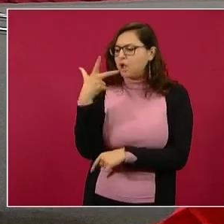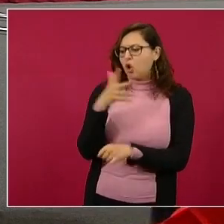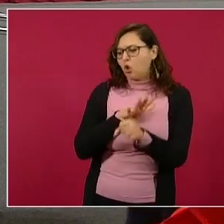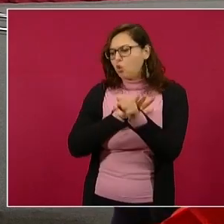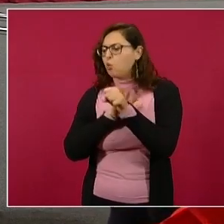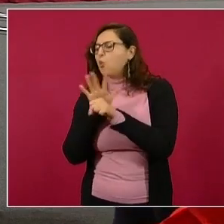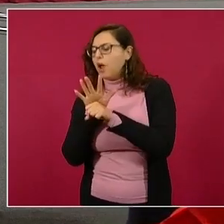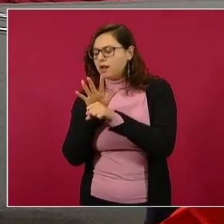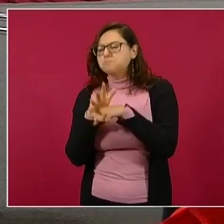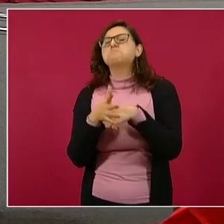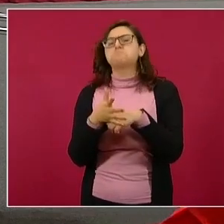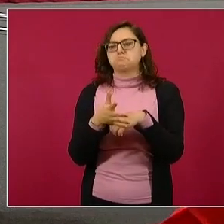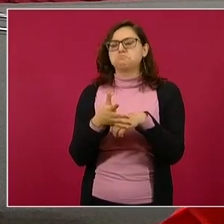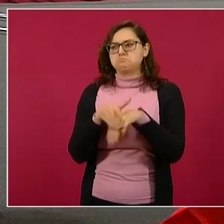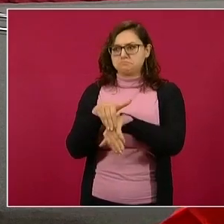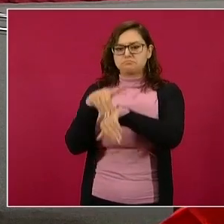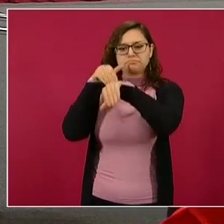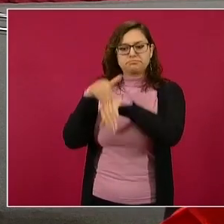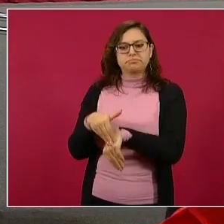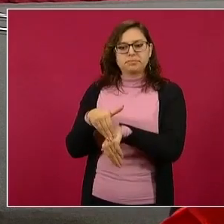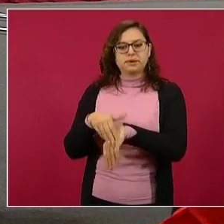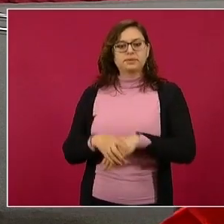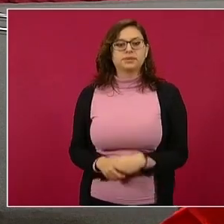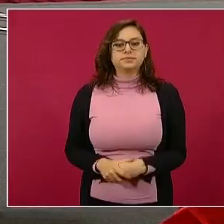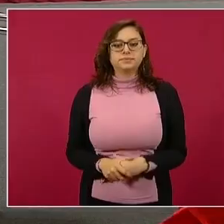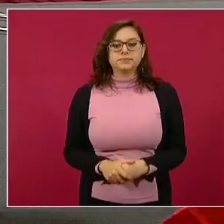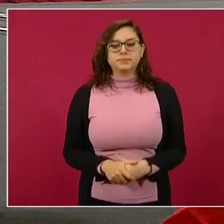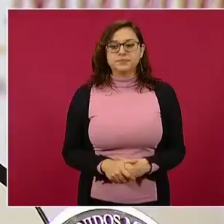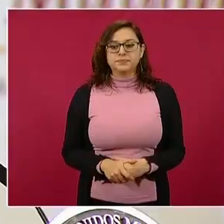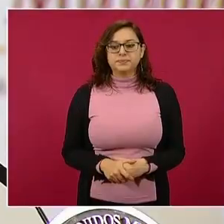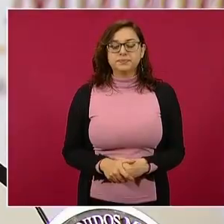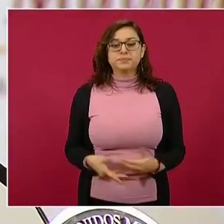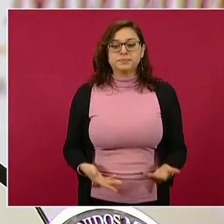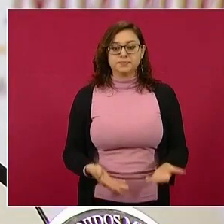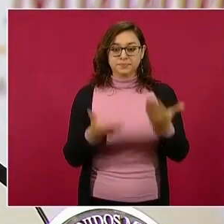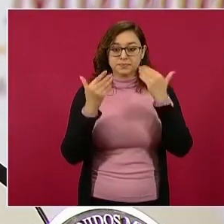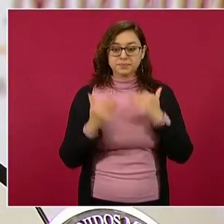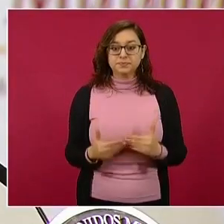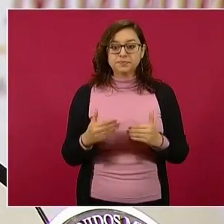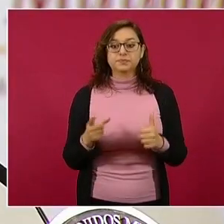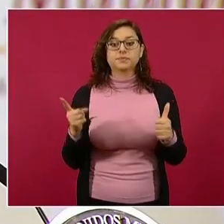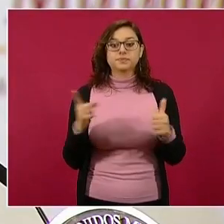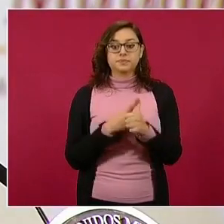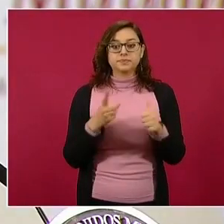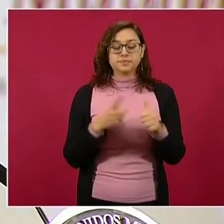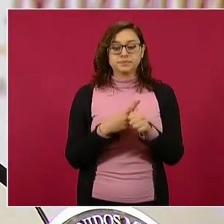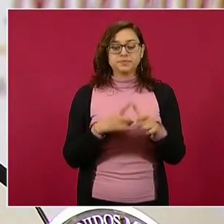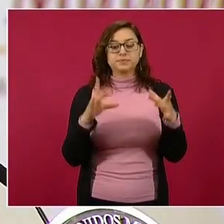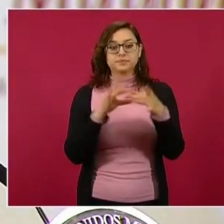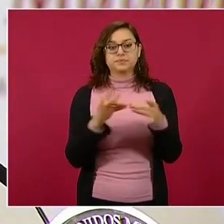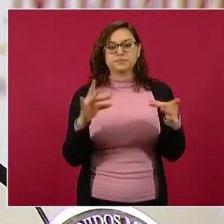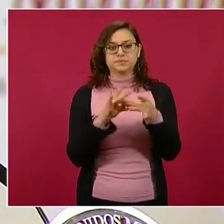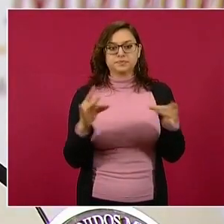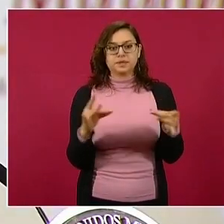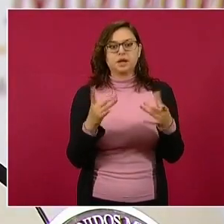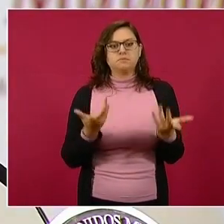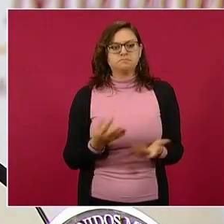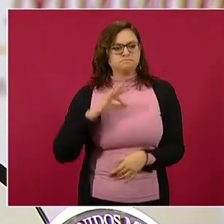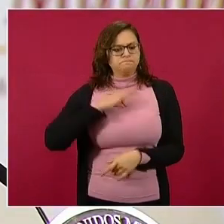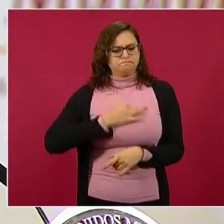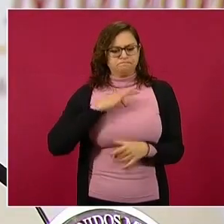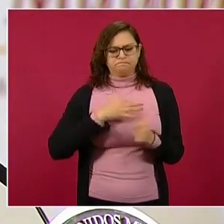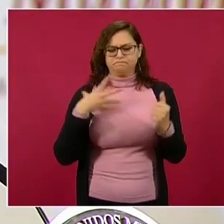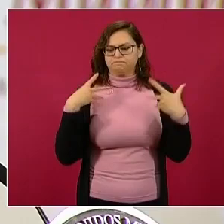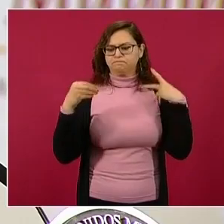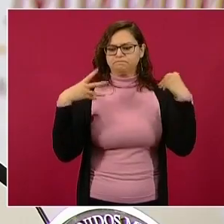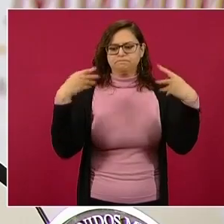de vacunación. Vamos a ver primero como antecedente cómo estamos con la epidemia. Podemos ver